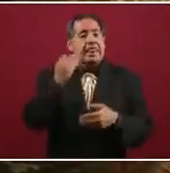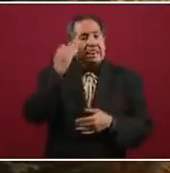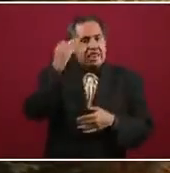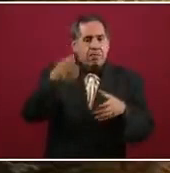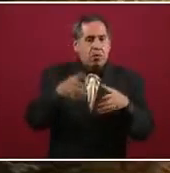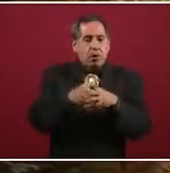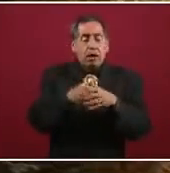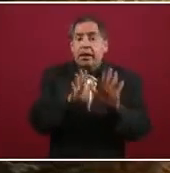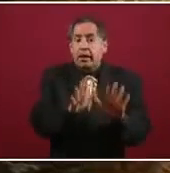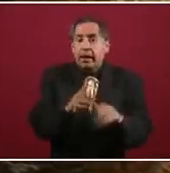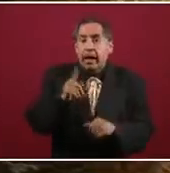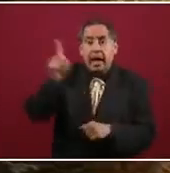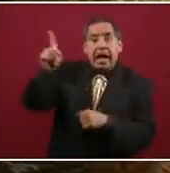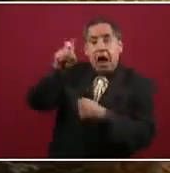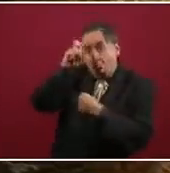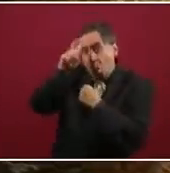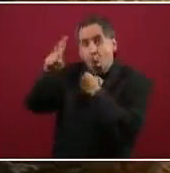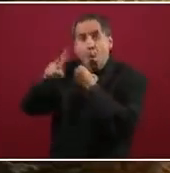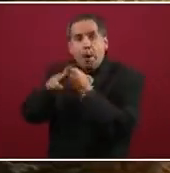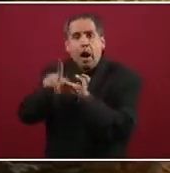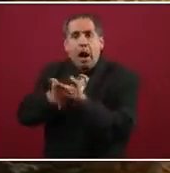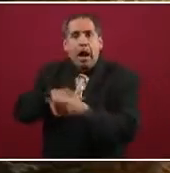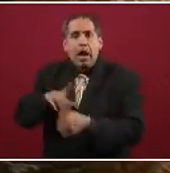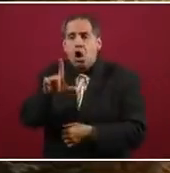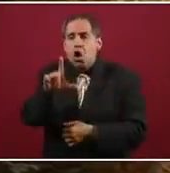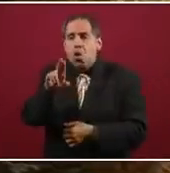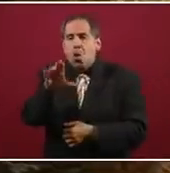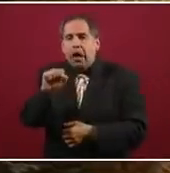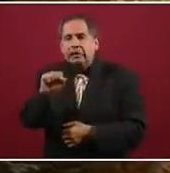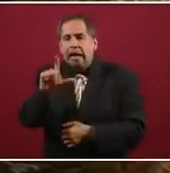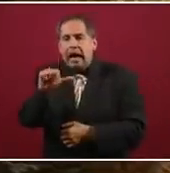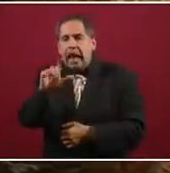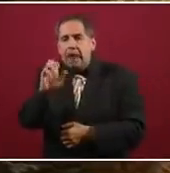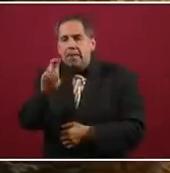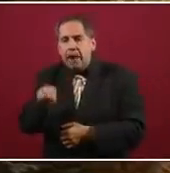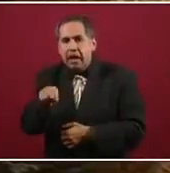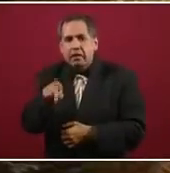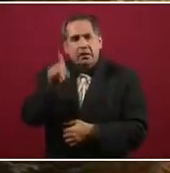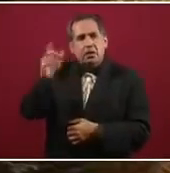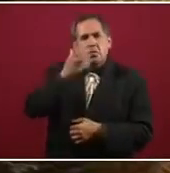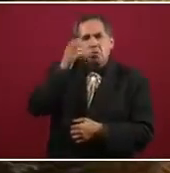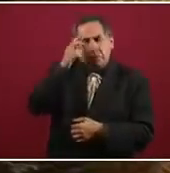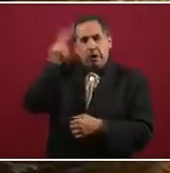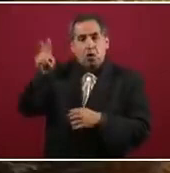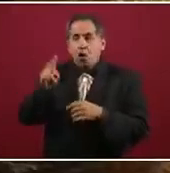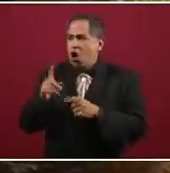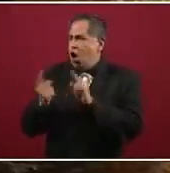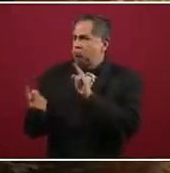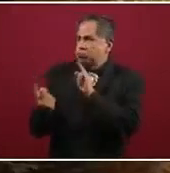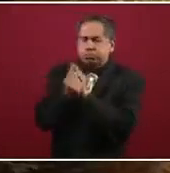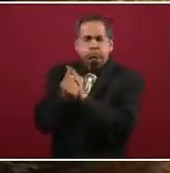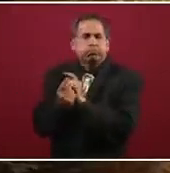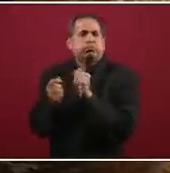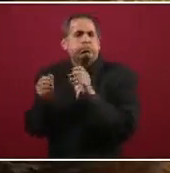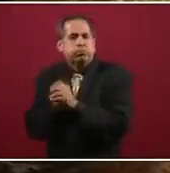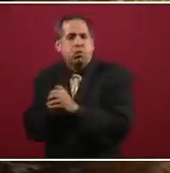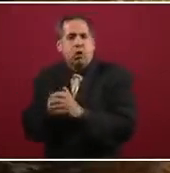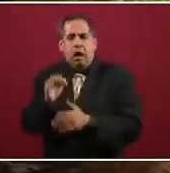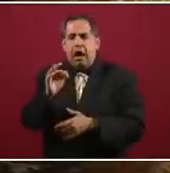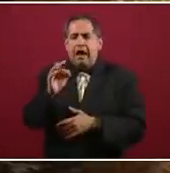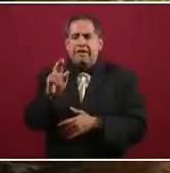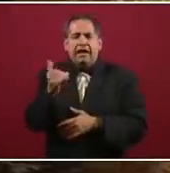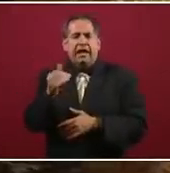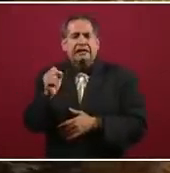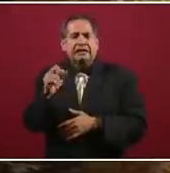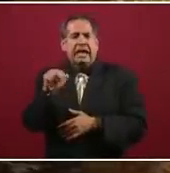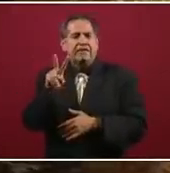en Europa estaba Lucas Alamán, uno de los grandes pensadores de México. Él iba más por la parte conservadora, y allá en Europa se encuentra con Fray Servando Teresa